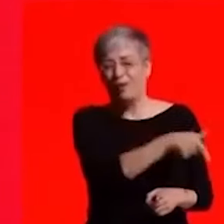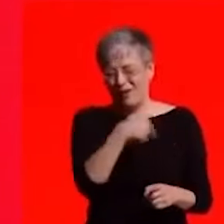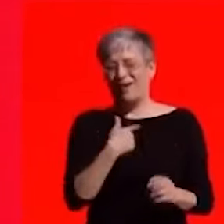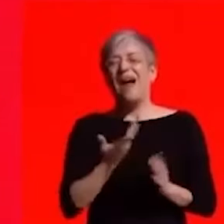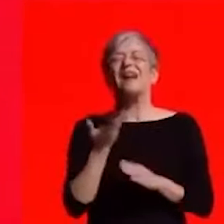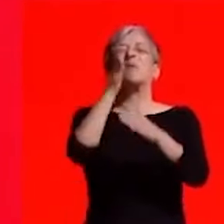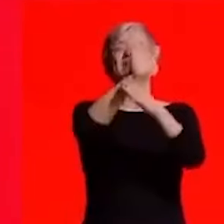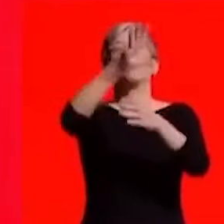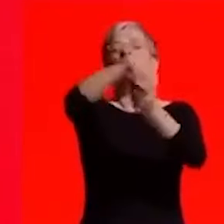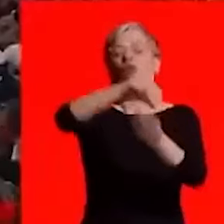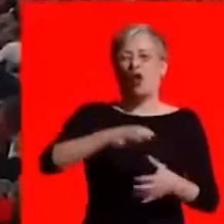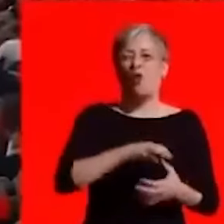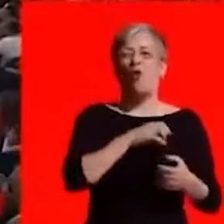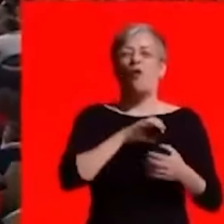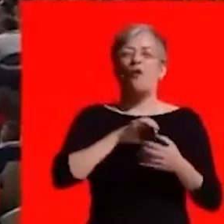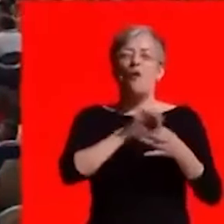de la Unión Europea.